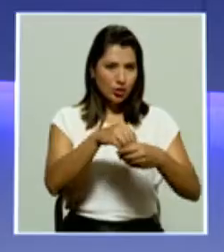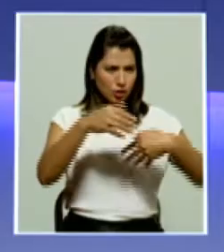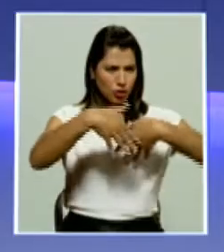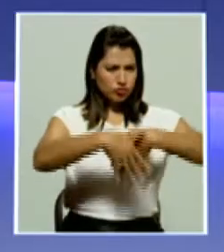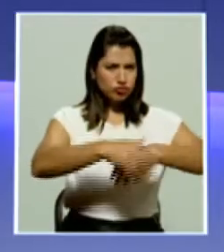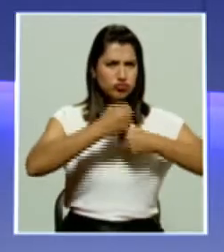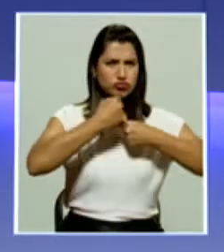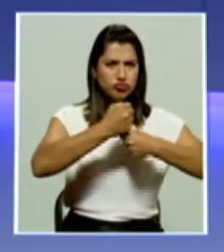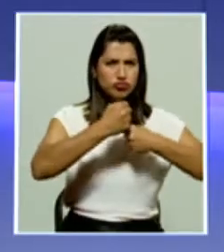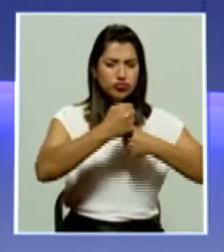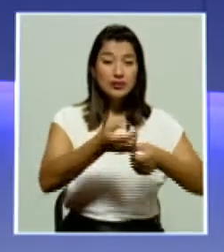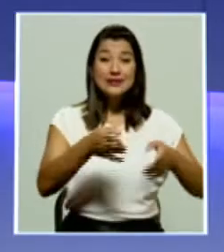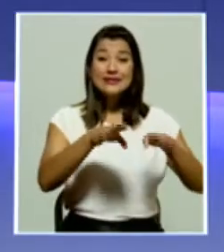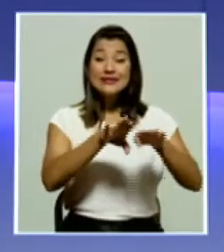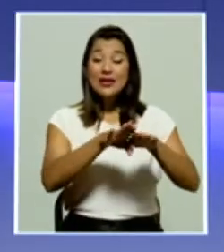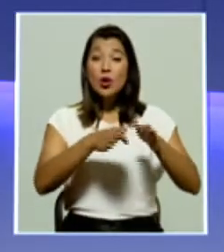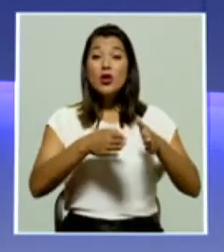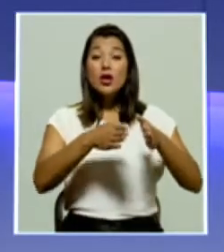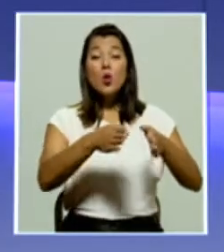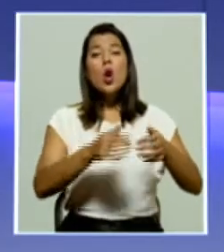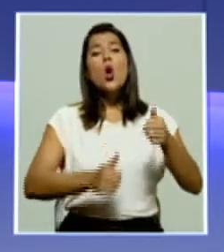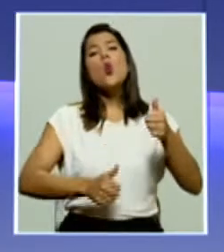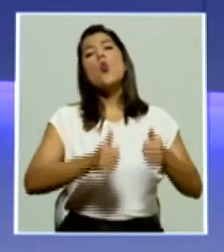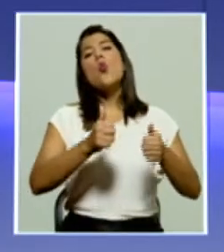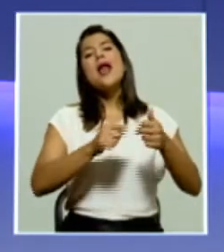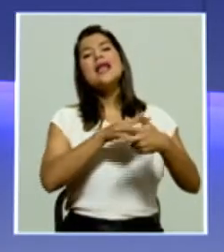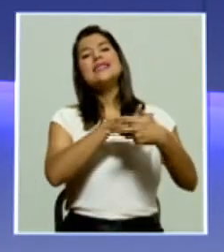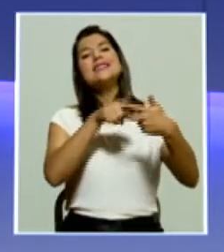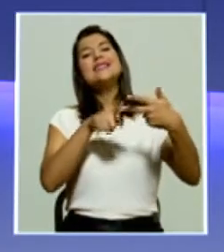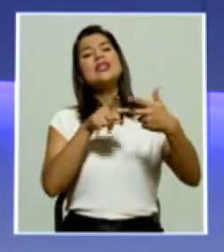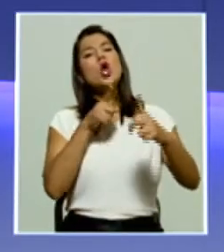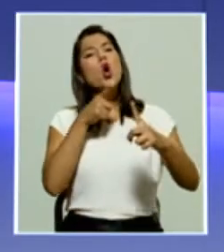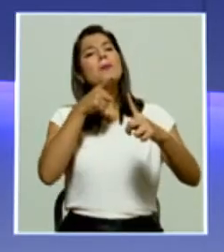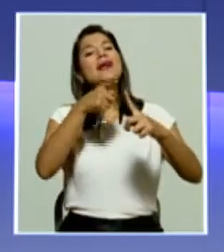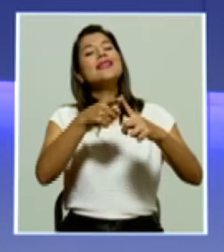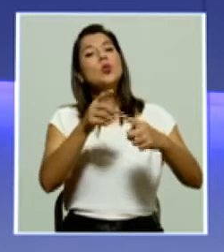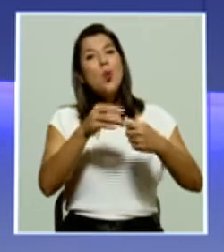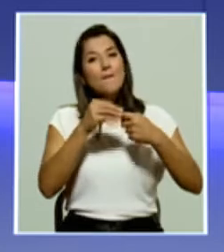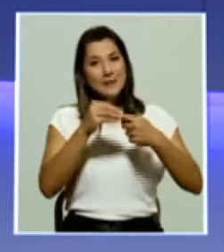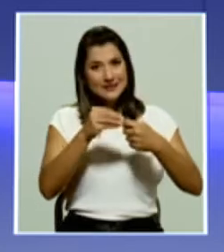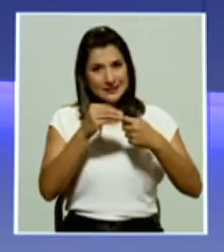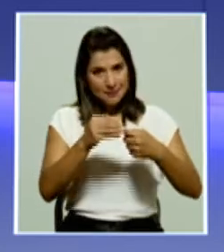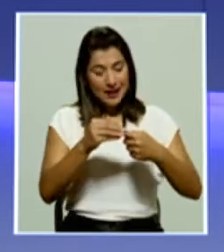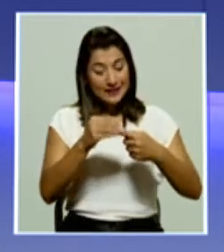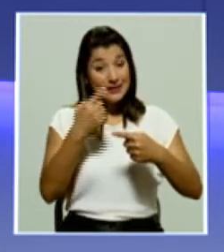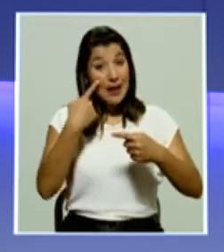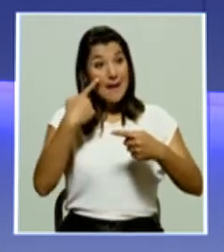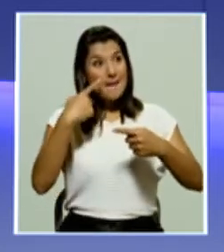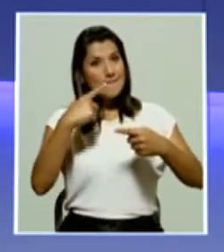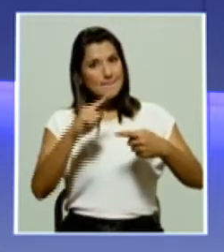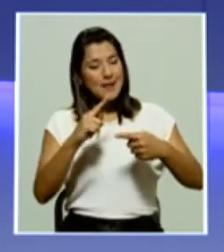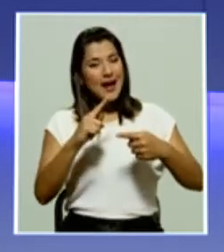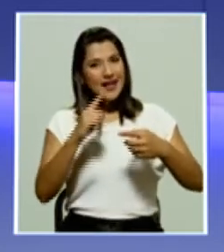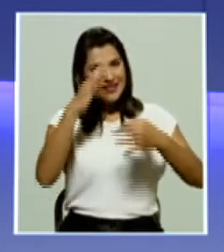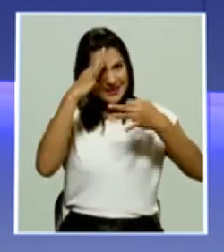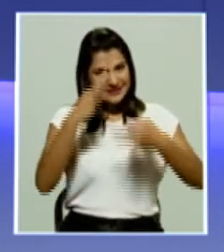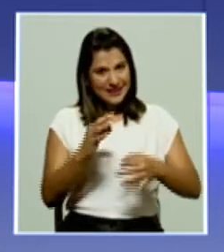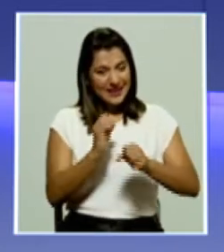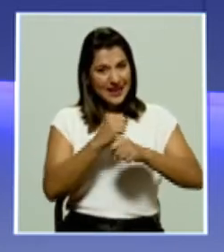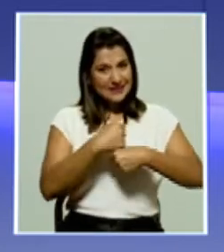tres objetivos principales que llevaron a estas mesas de diálogo desde Busco?